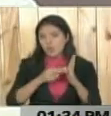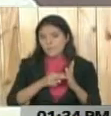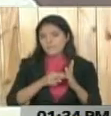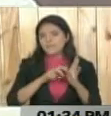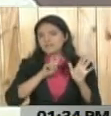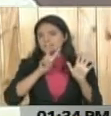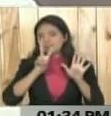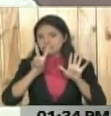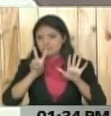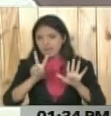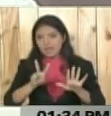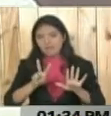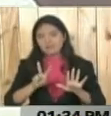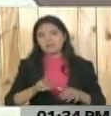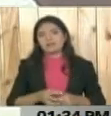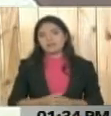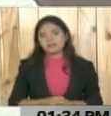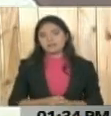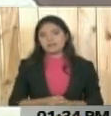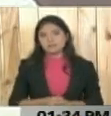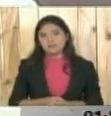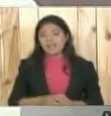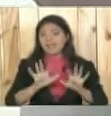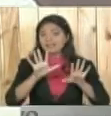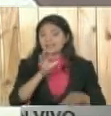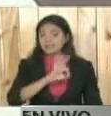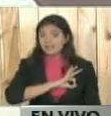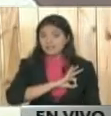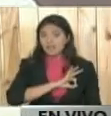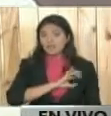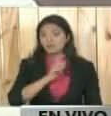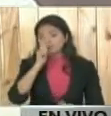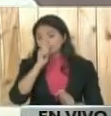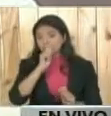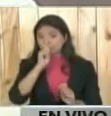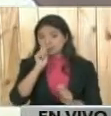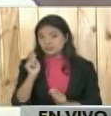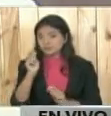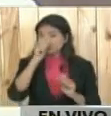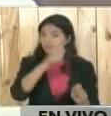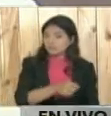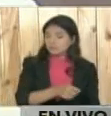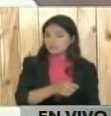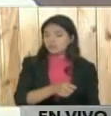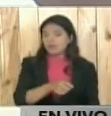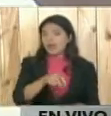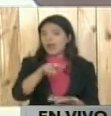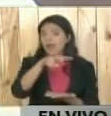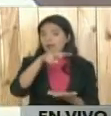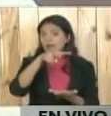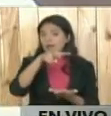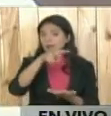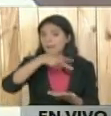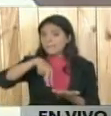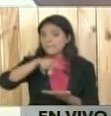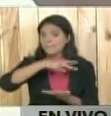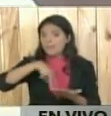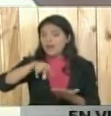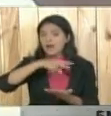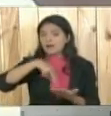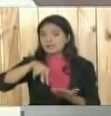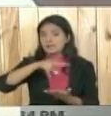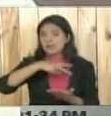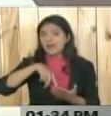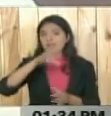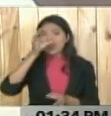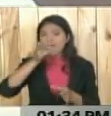2007, el 10 de enero se jugó el traspaso de mando, y allí en la Plaza de la Fe, la Plaza de